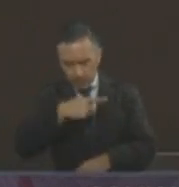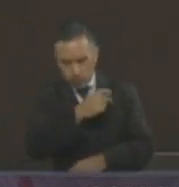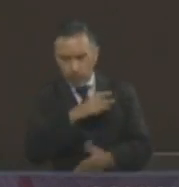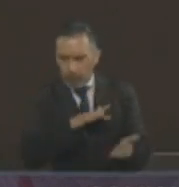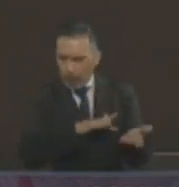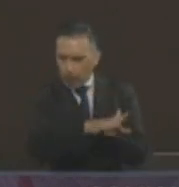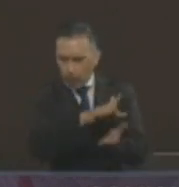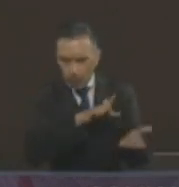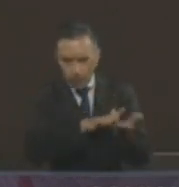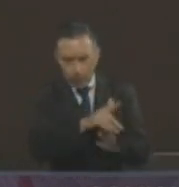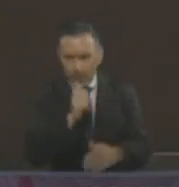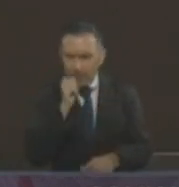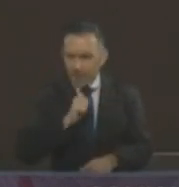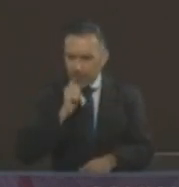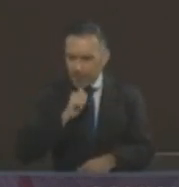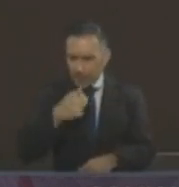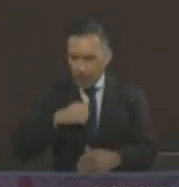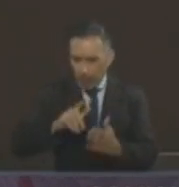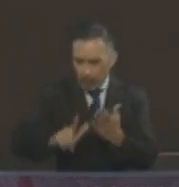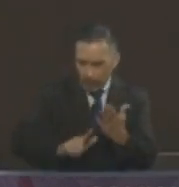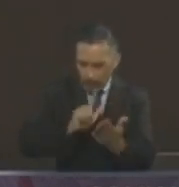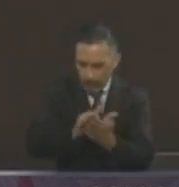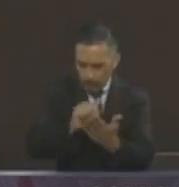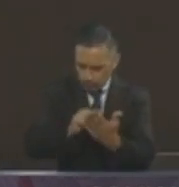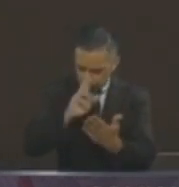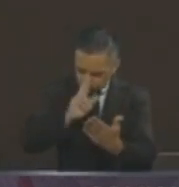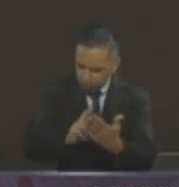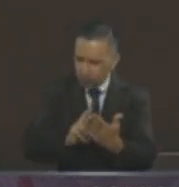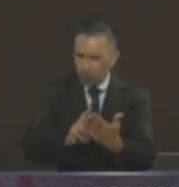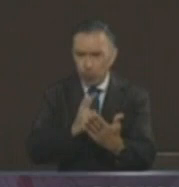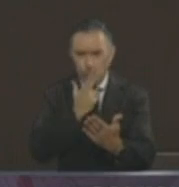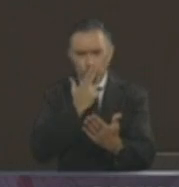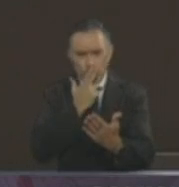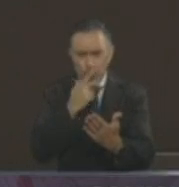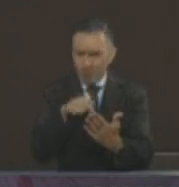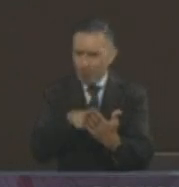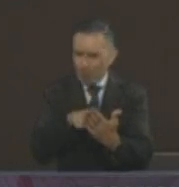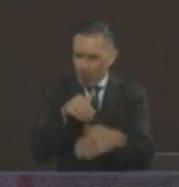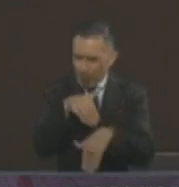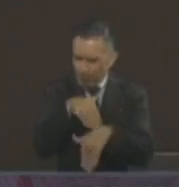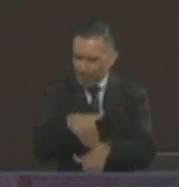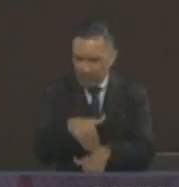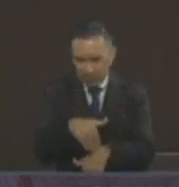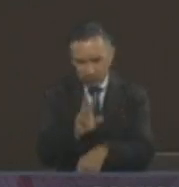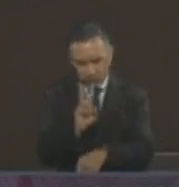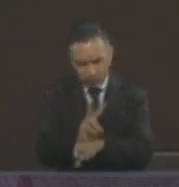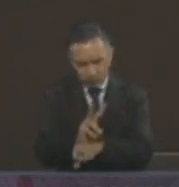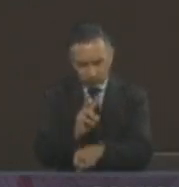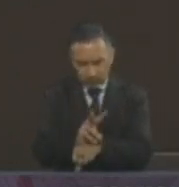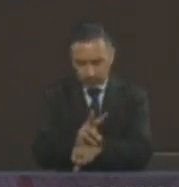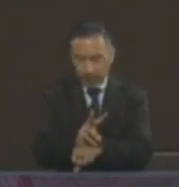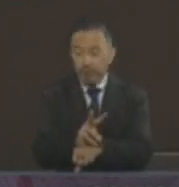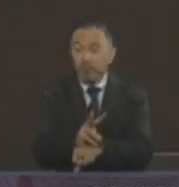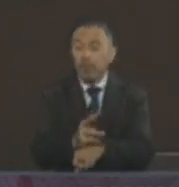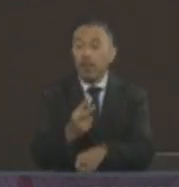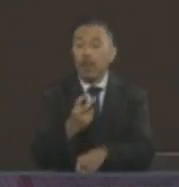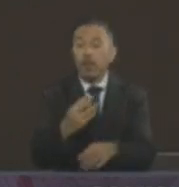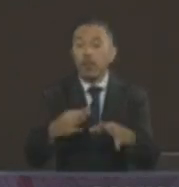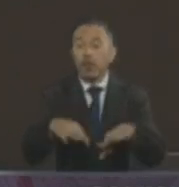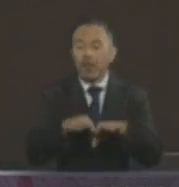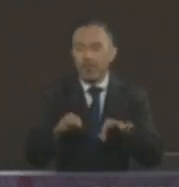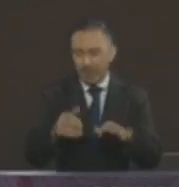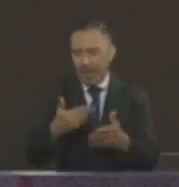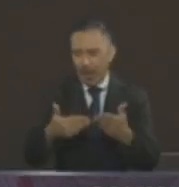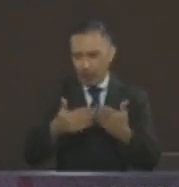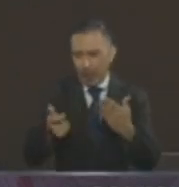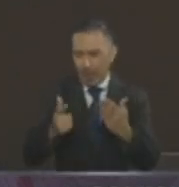seremos celosos vigilantes de la legalidad es relevante en el sentido de dar carácter legal a estos gran grandes gemas